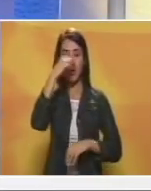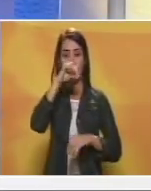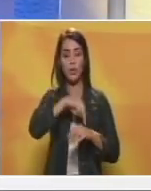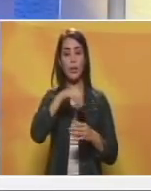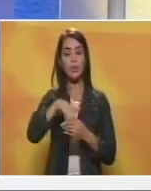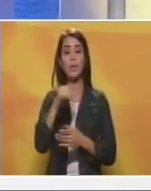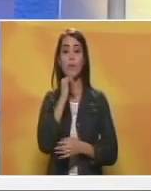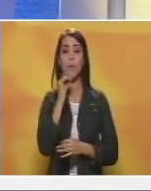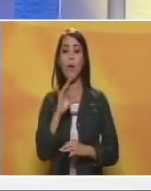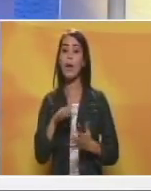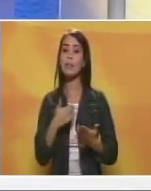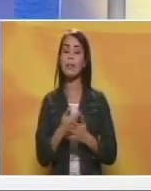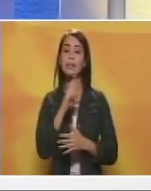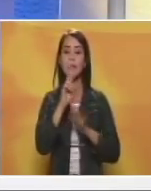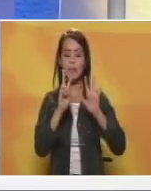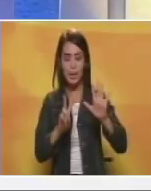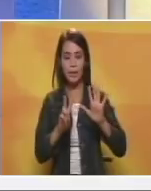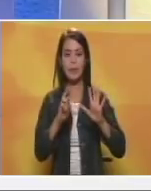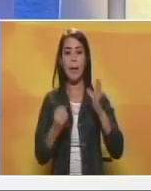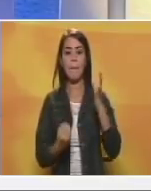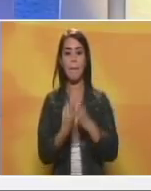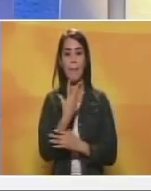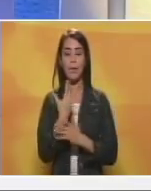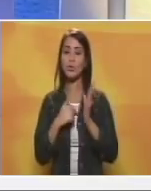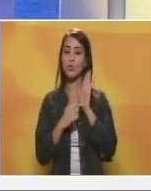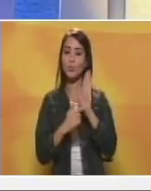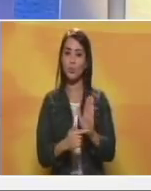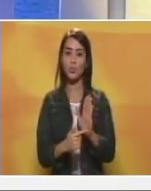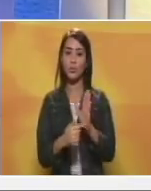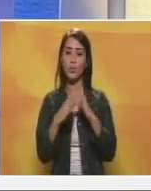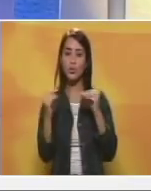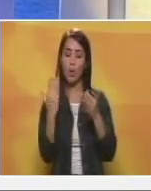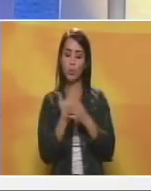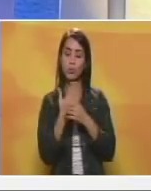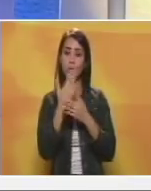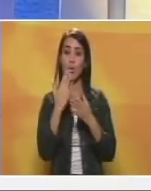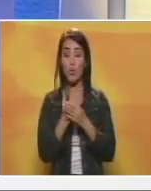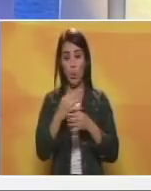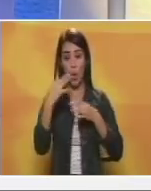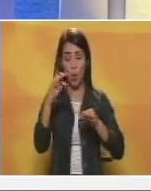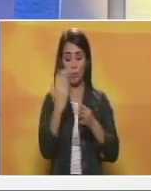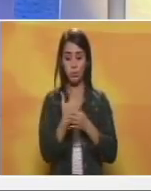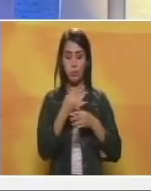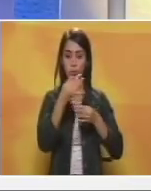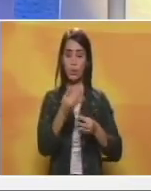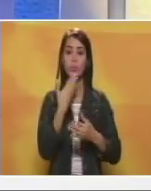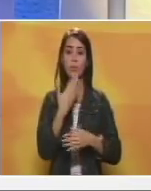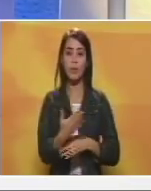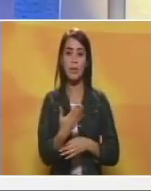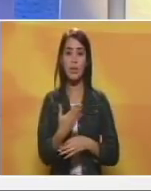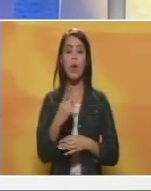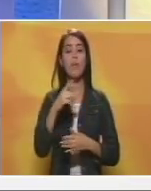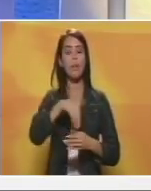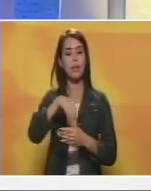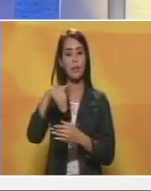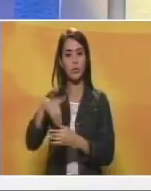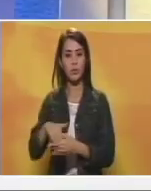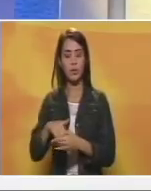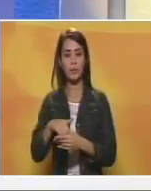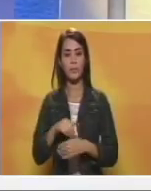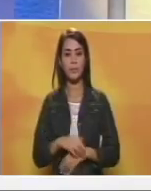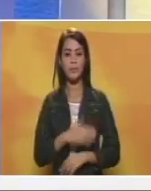Electoral informó que hasta el 7 de mayo se podrán presentar los recaudos para solicitar la excepción del servicio electoral en los